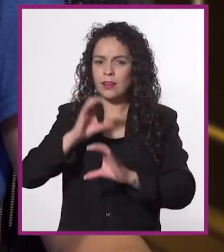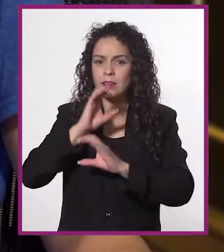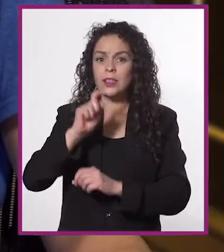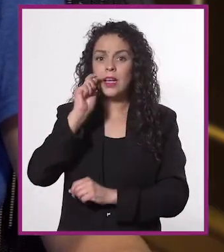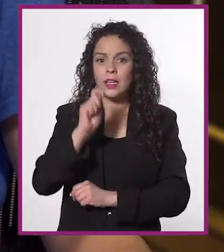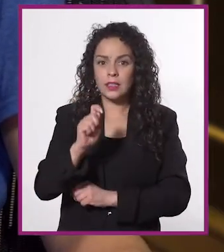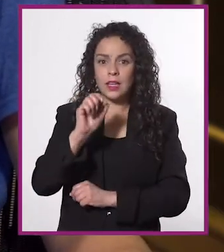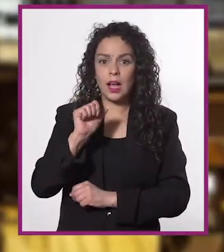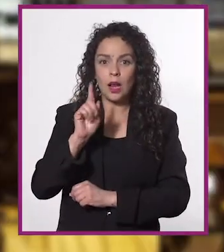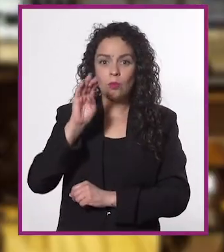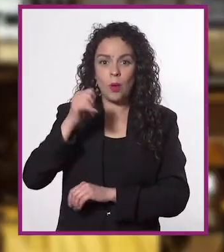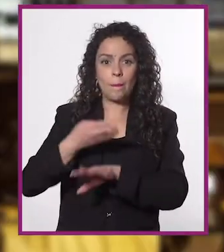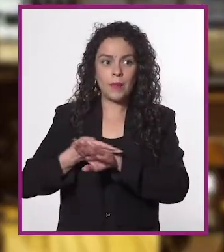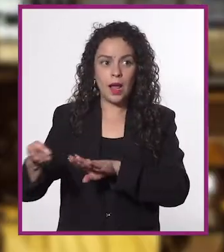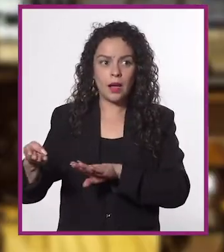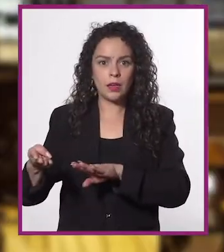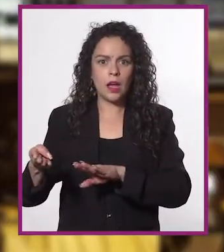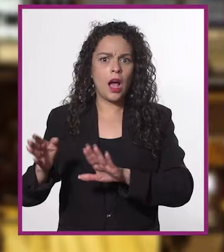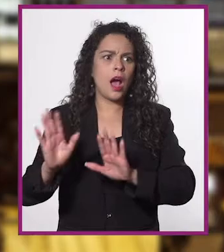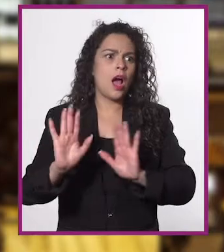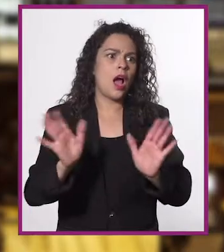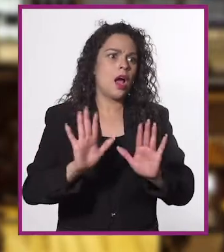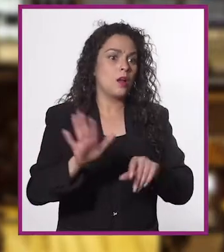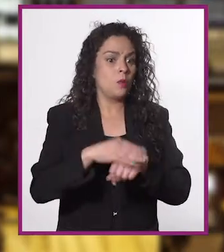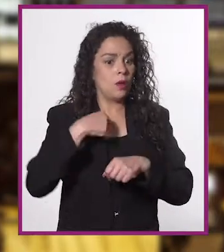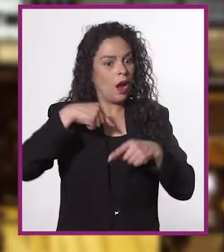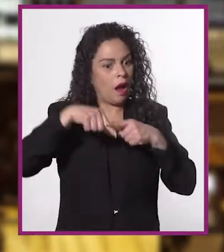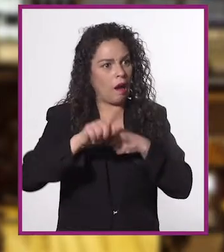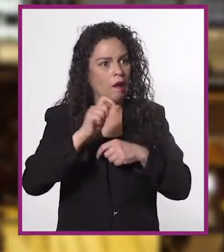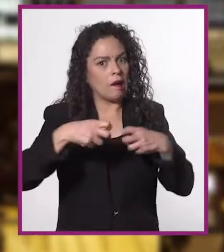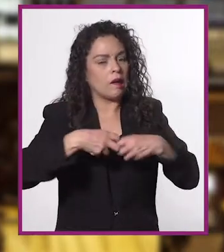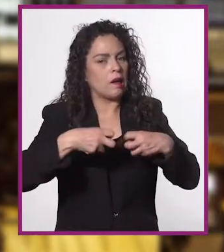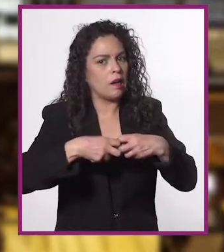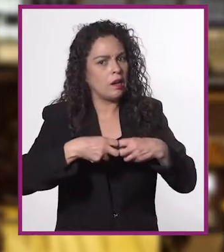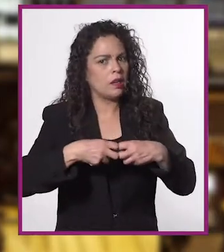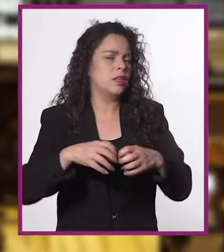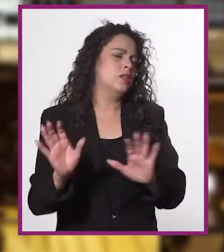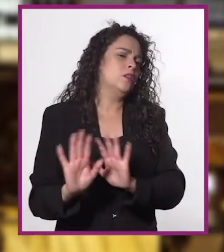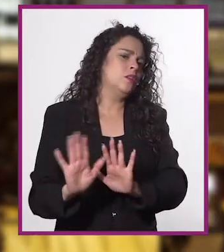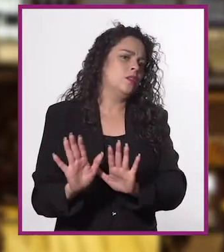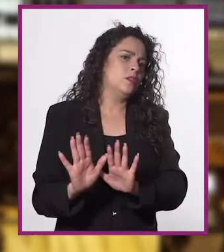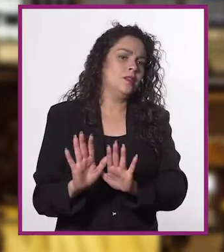blanco? Ay, no, nanita, no. No empieces que me pongo bien nervioso.